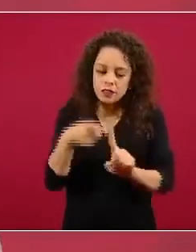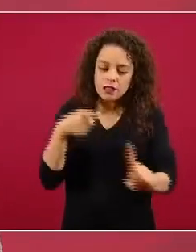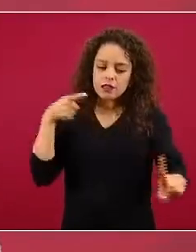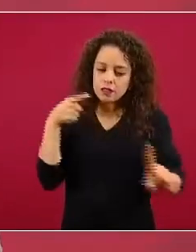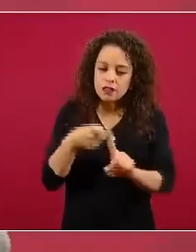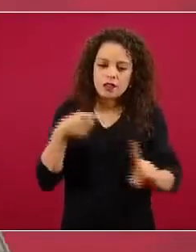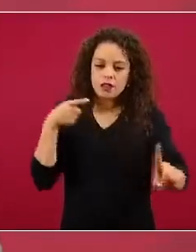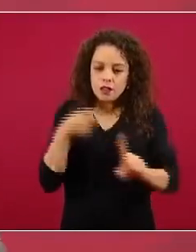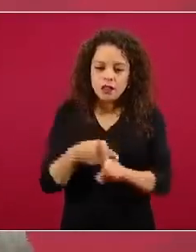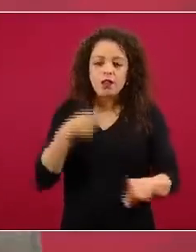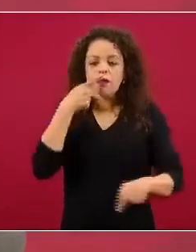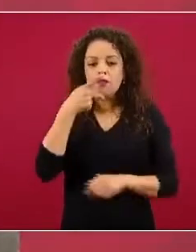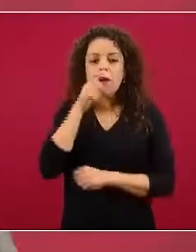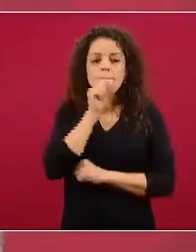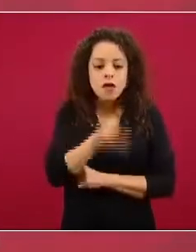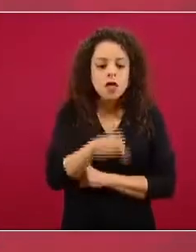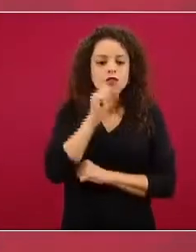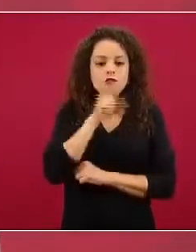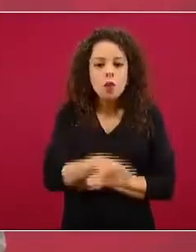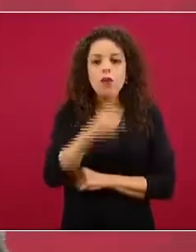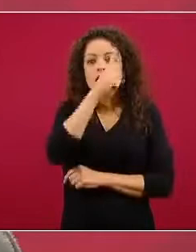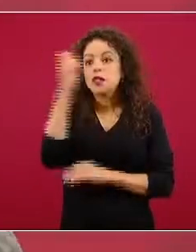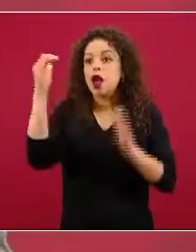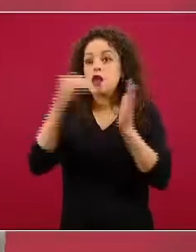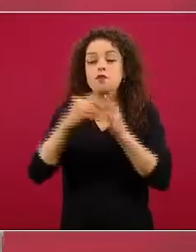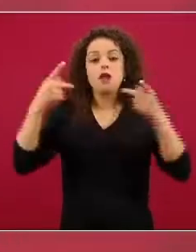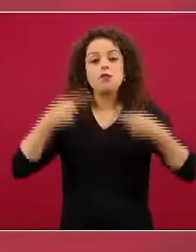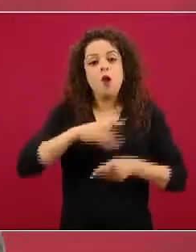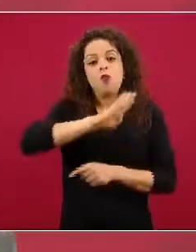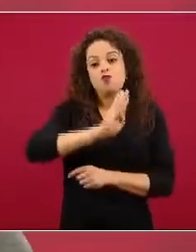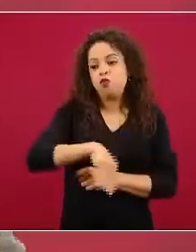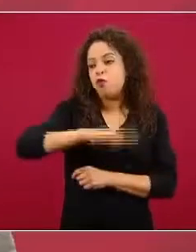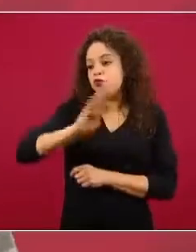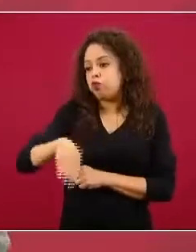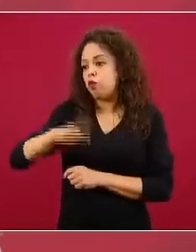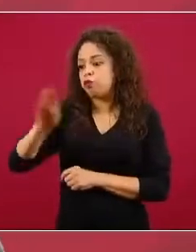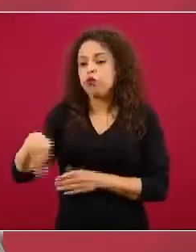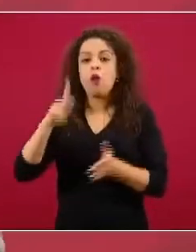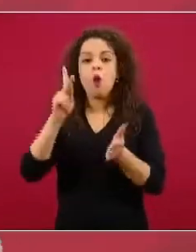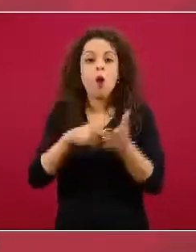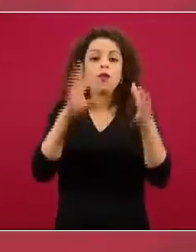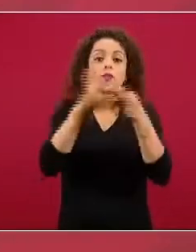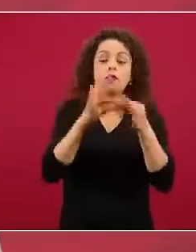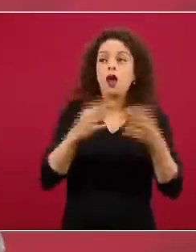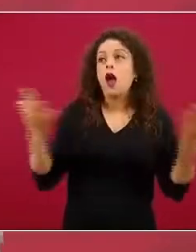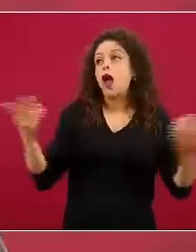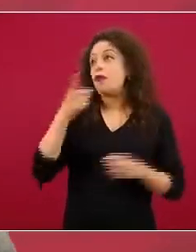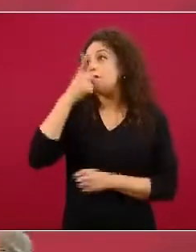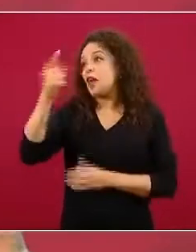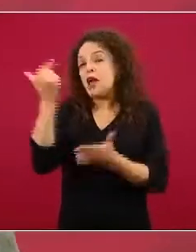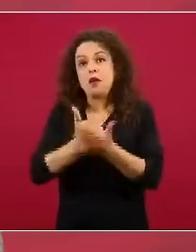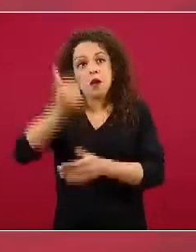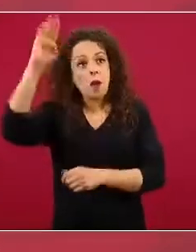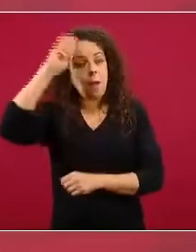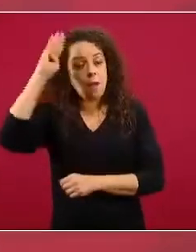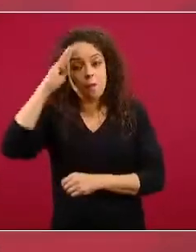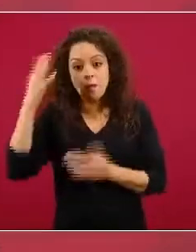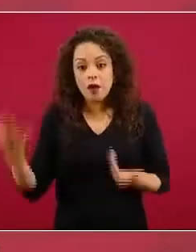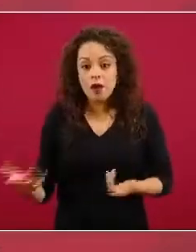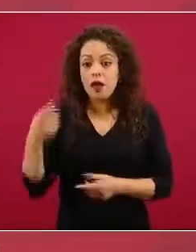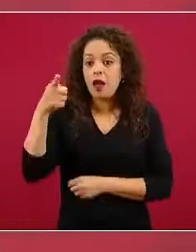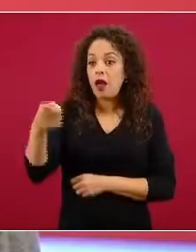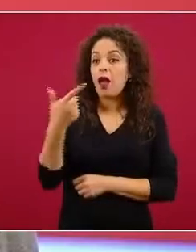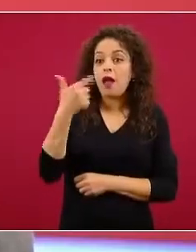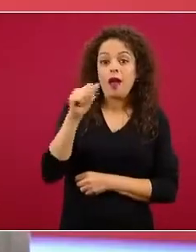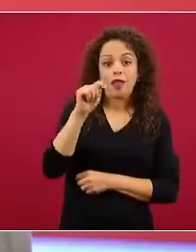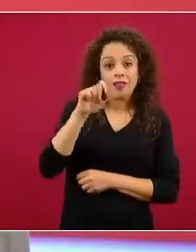muertos y volvían a traer este tema de el escenario catastrófico y los 60,000 y la predicción, y no le salió a López-Gatell la